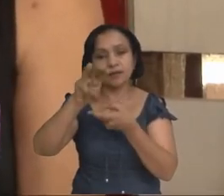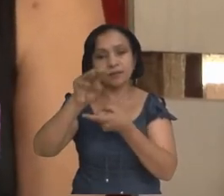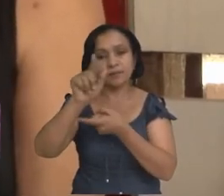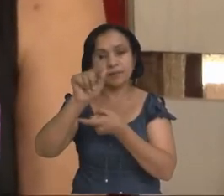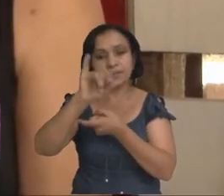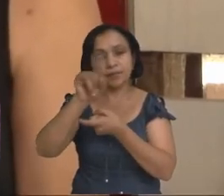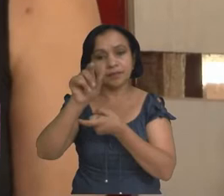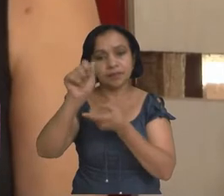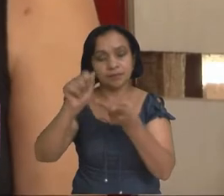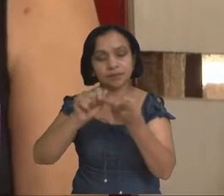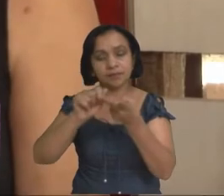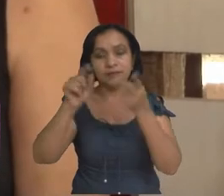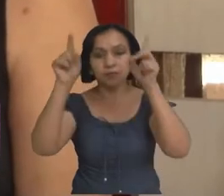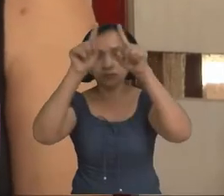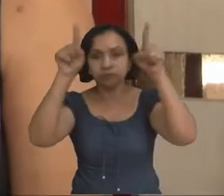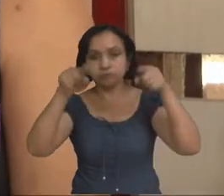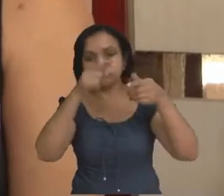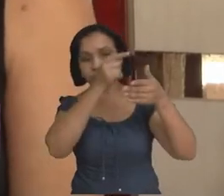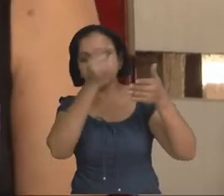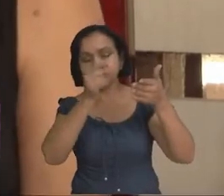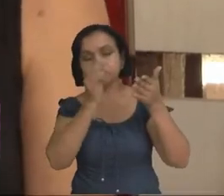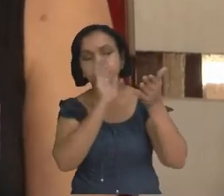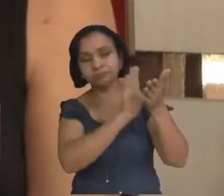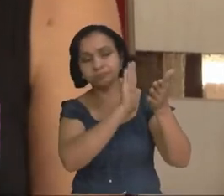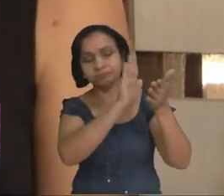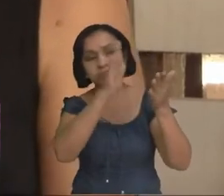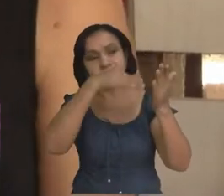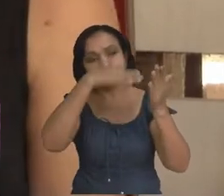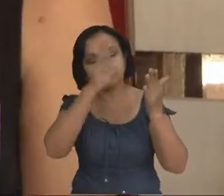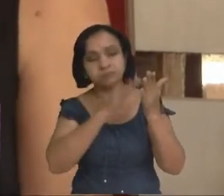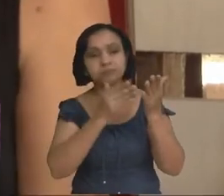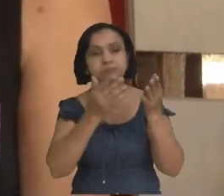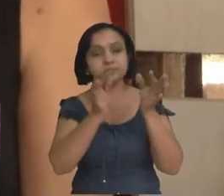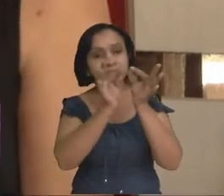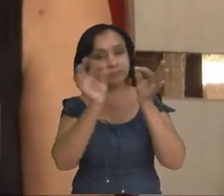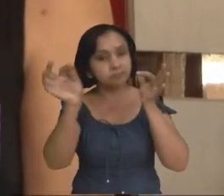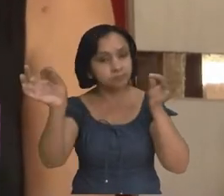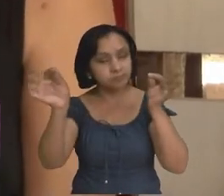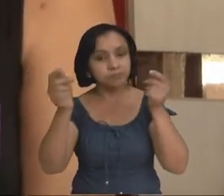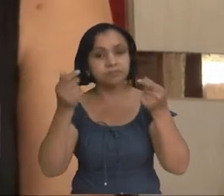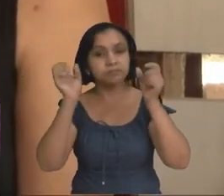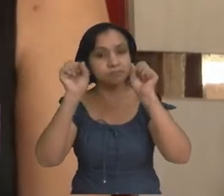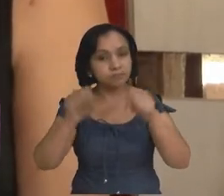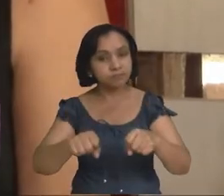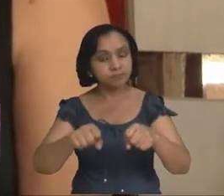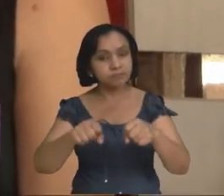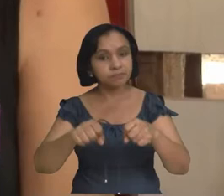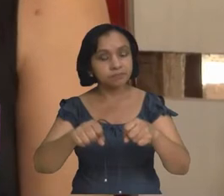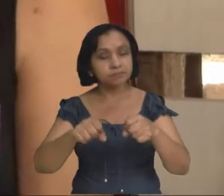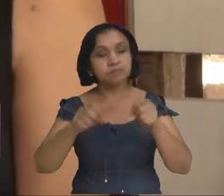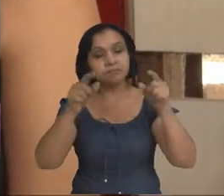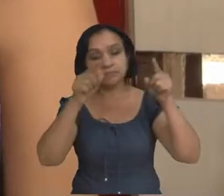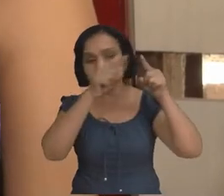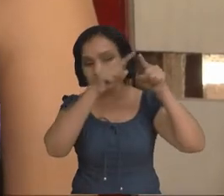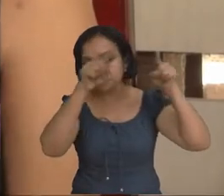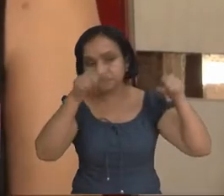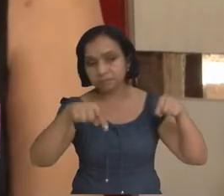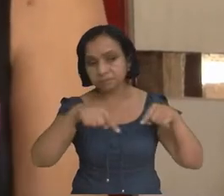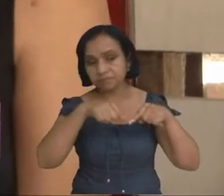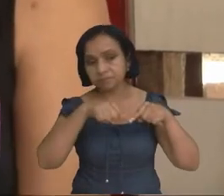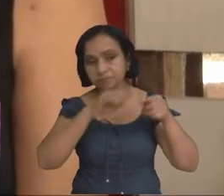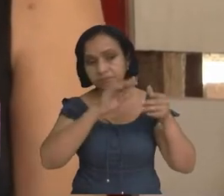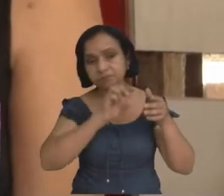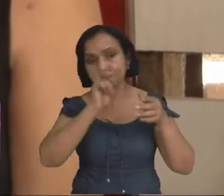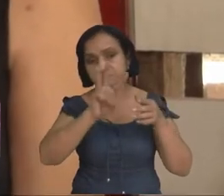cuadros. Cuadros puede estar pintado en manta o puede ser un cuadro pintado en